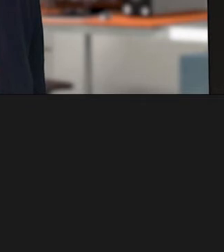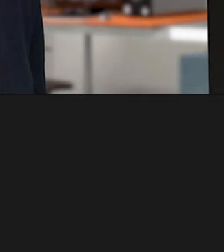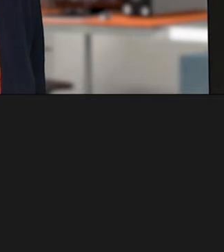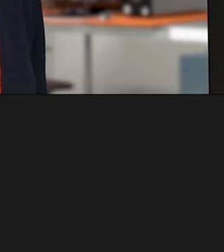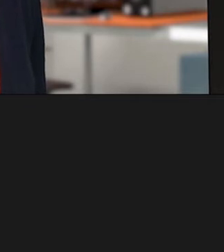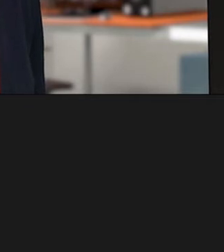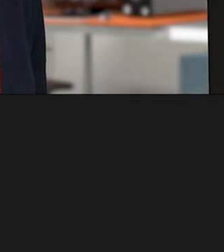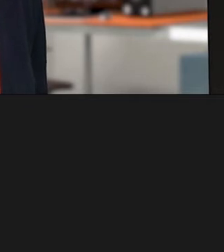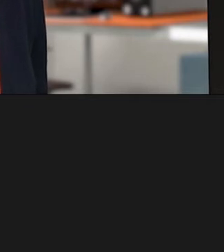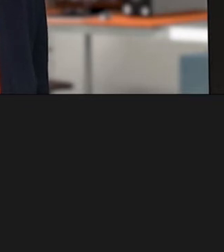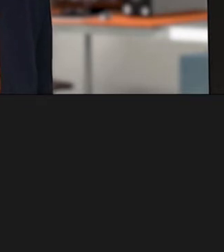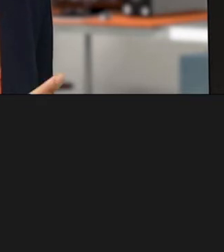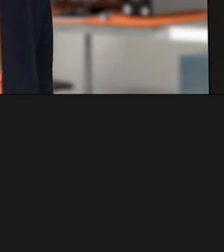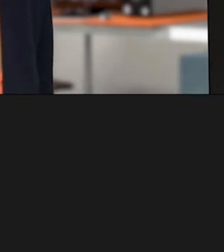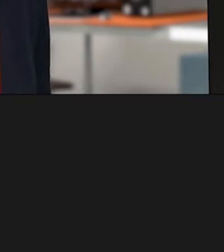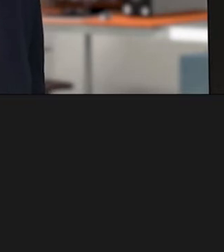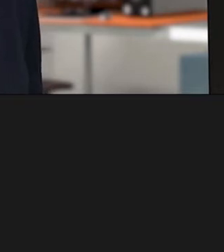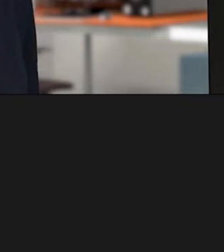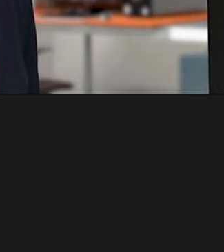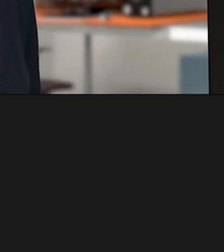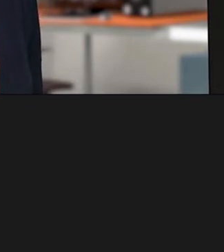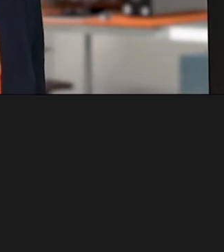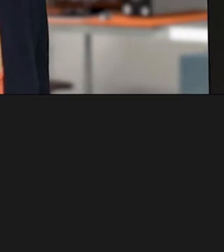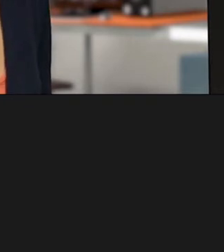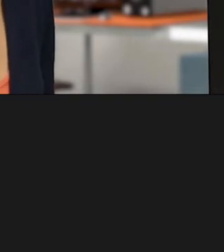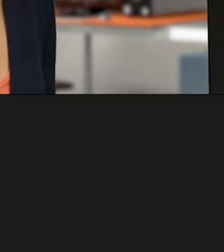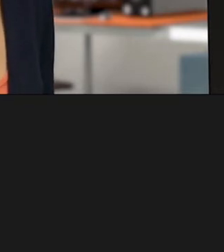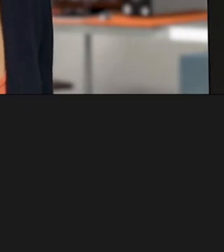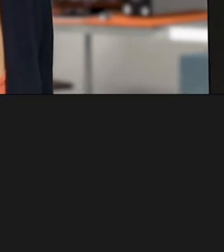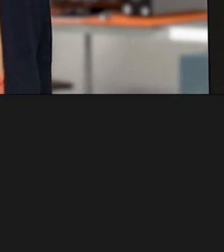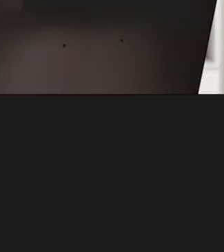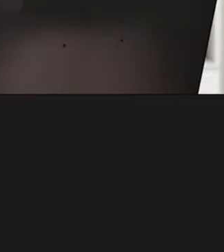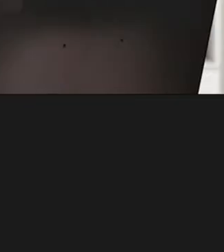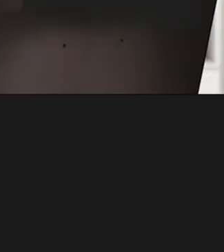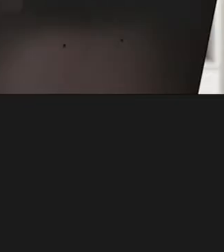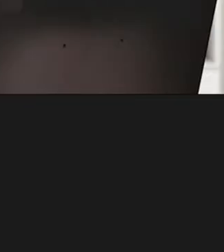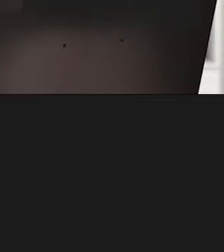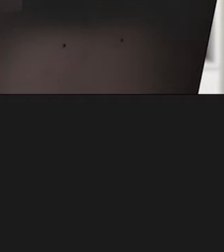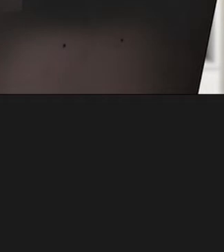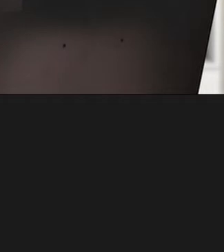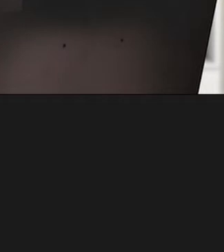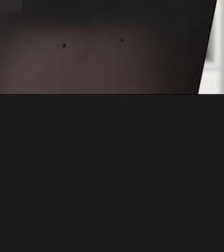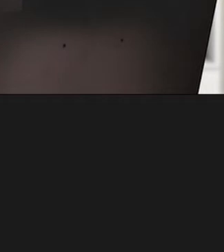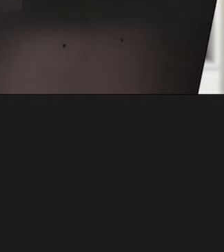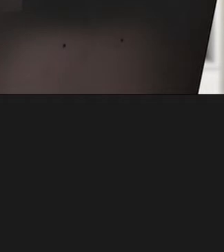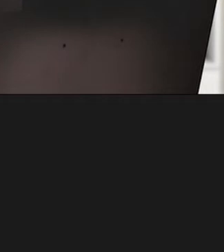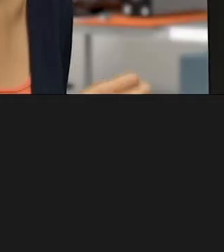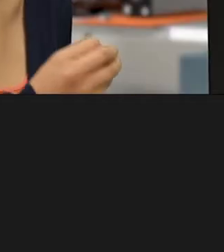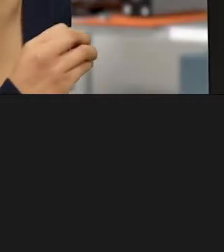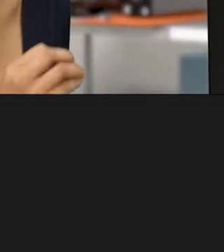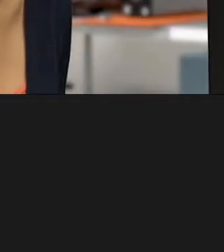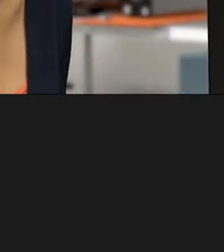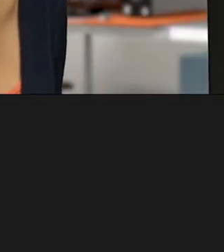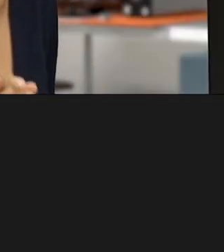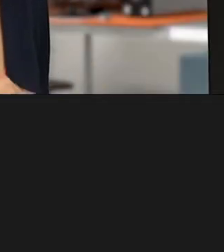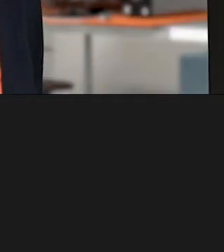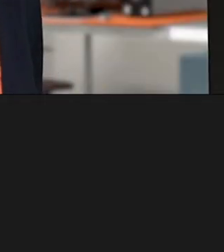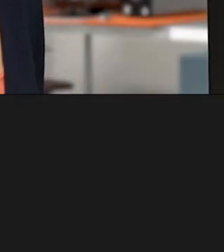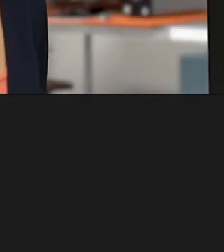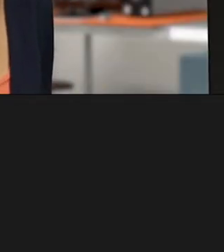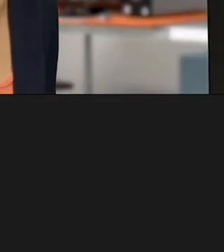salir de una panadería con un montón de pan, tanto que tiene que dejar una de las canastas que lleva en el piso para acomodar todo